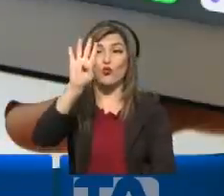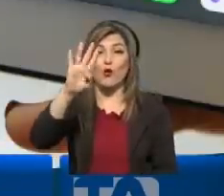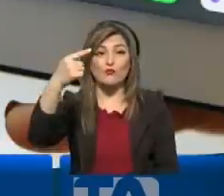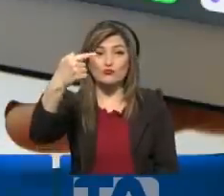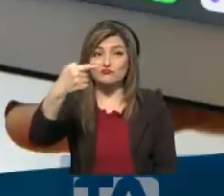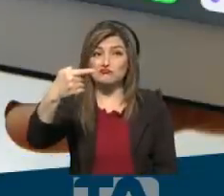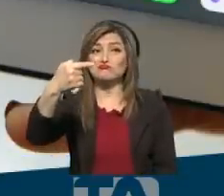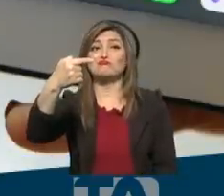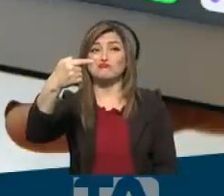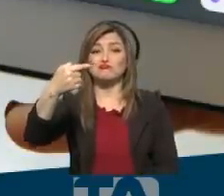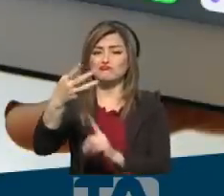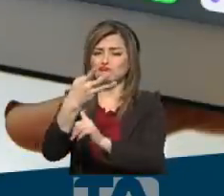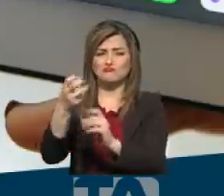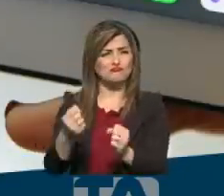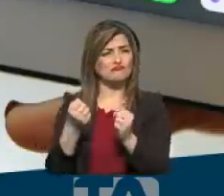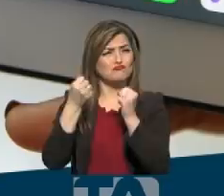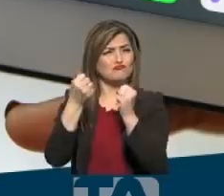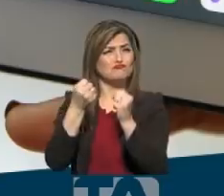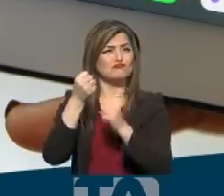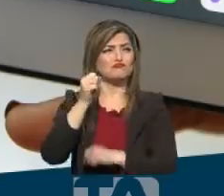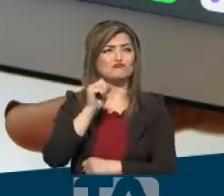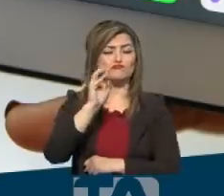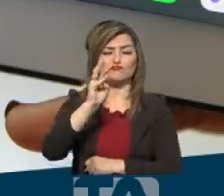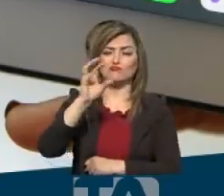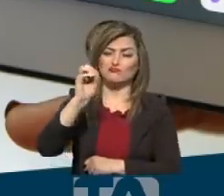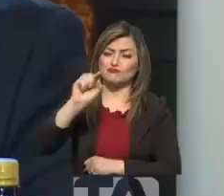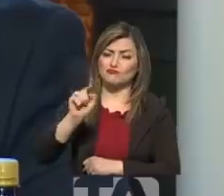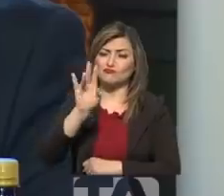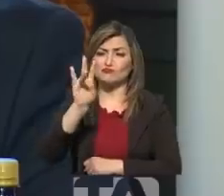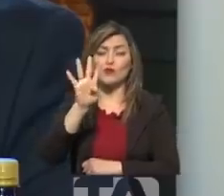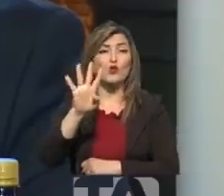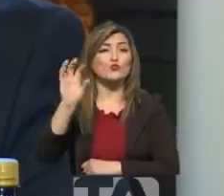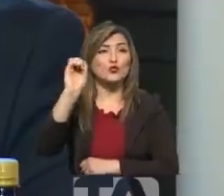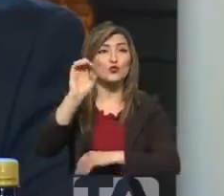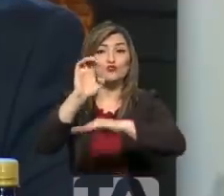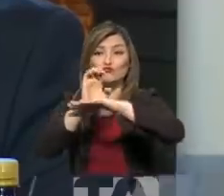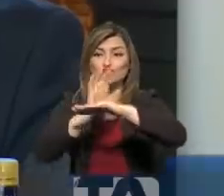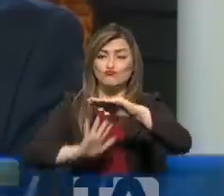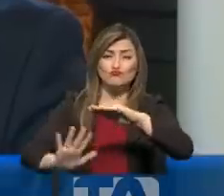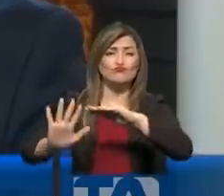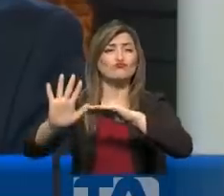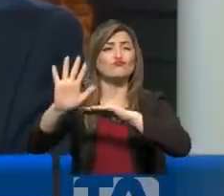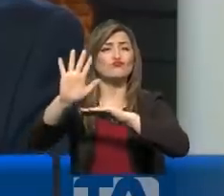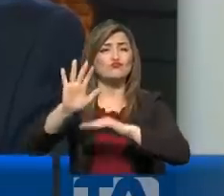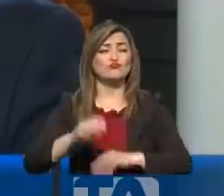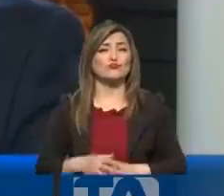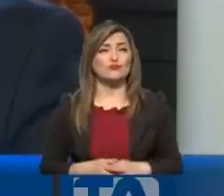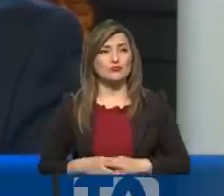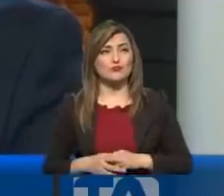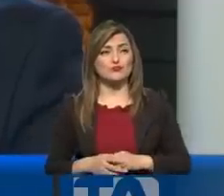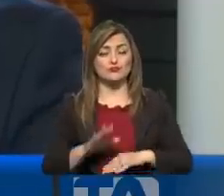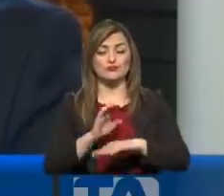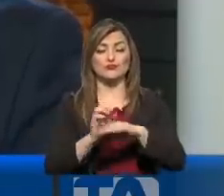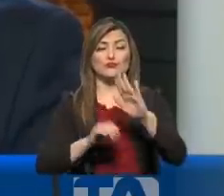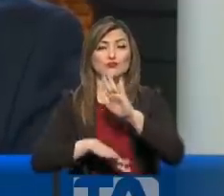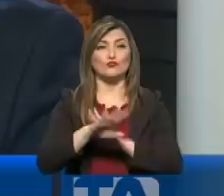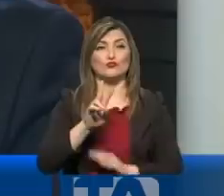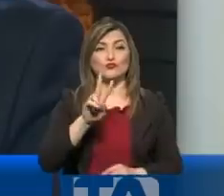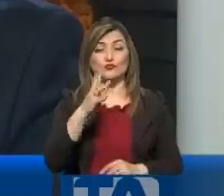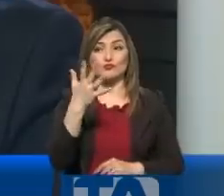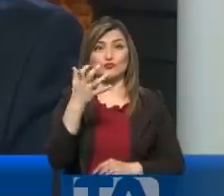el 60,74% del territorio nacional. Actualmente en el Ecuador existen más de 215